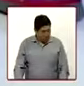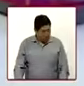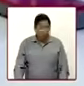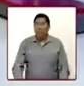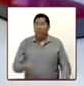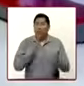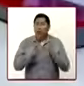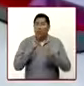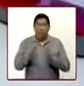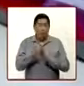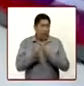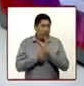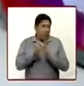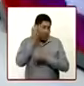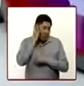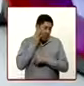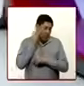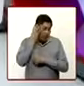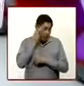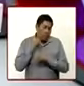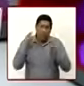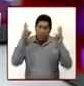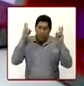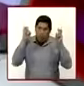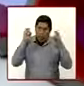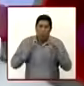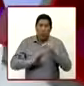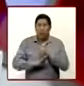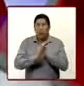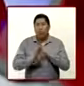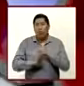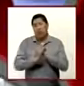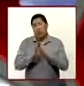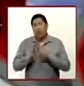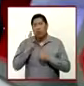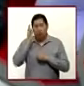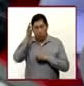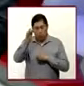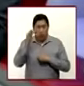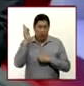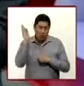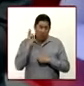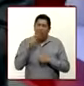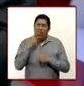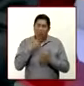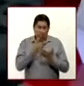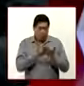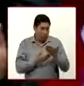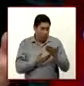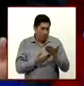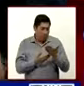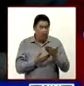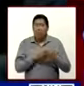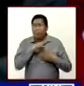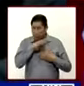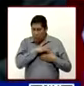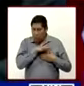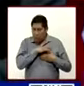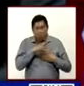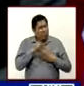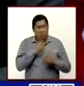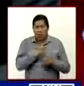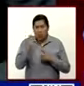Pero hablamos con un abogado experto en temas de seguridad social. Él asegura que este proyecto de ley tiene más beneficios que